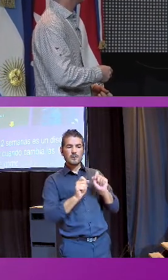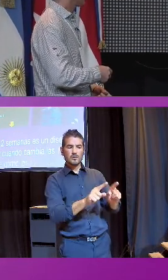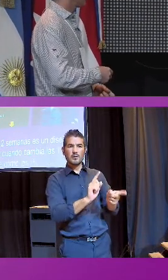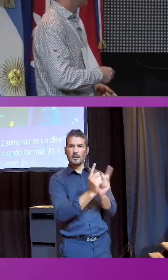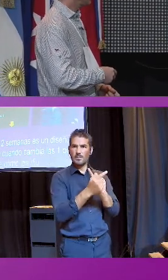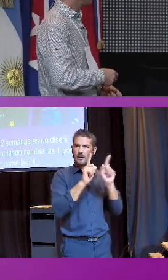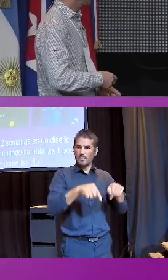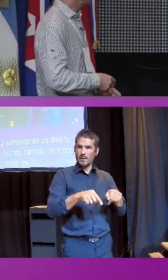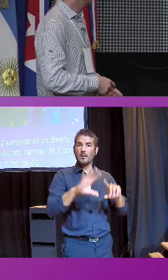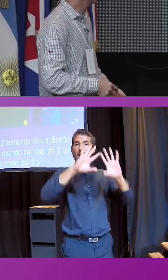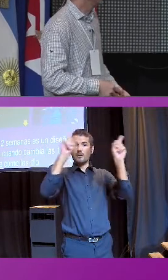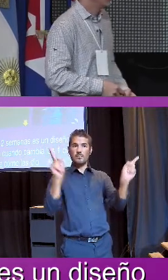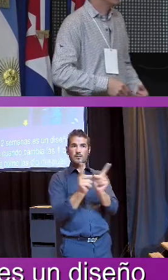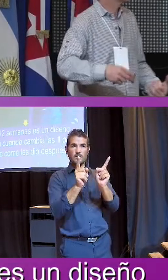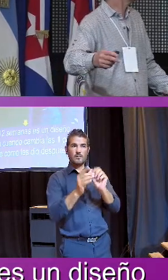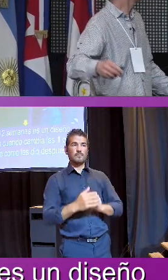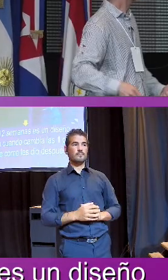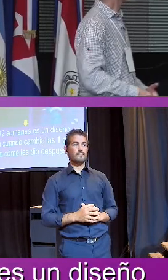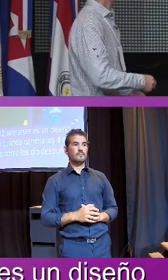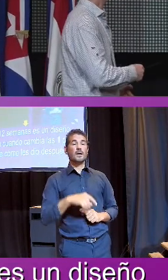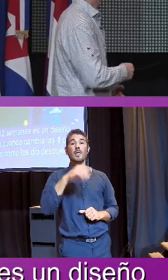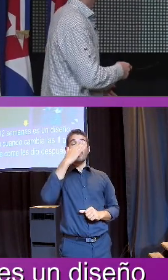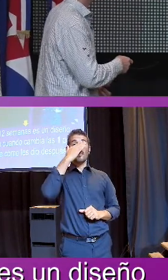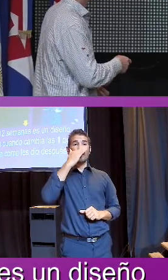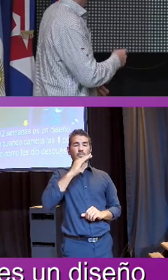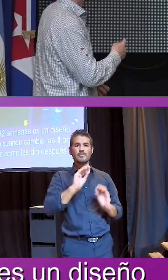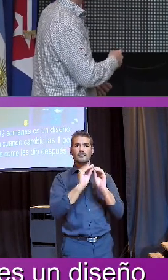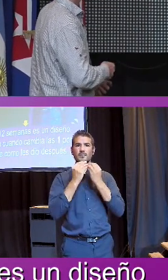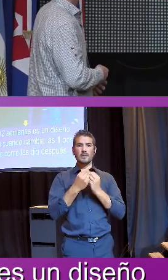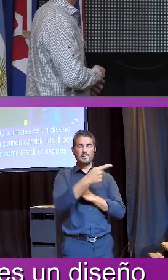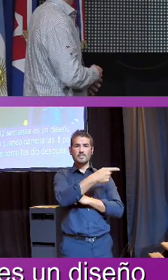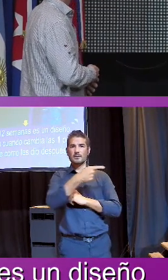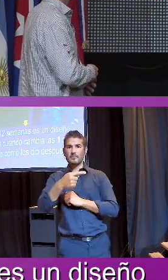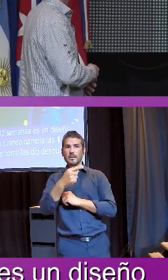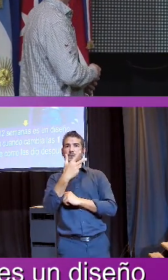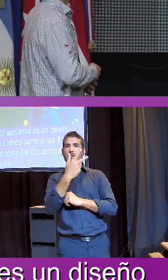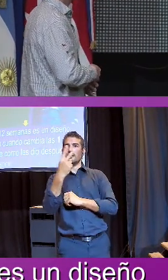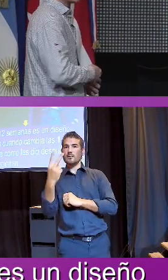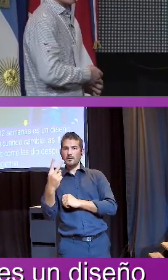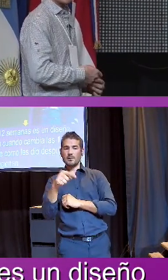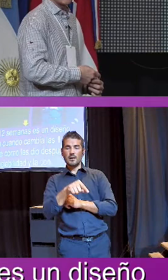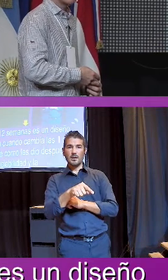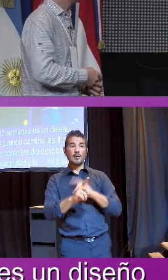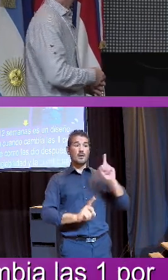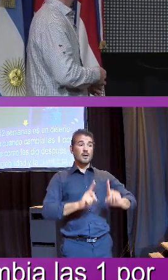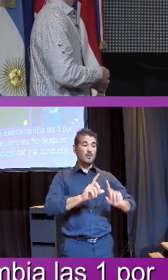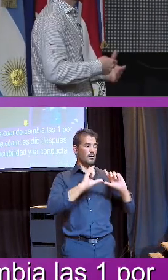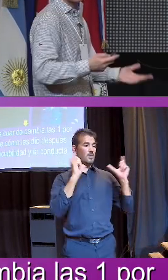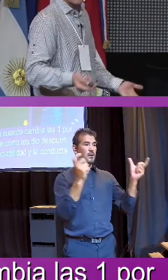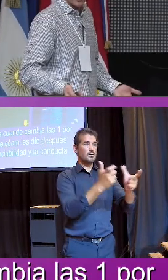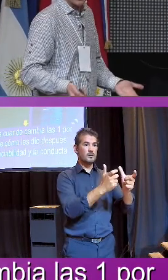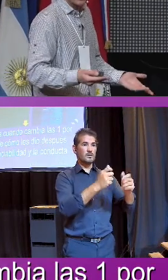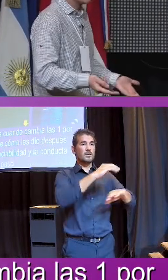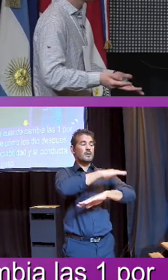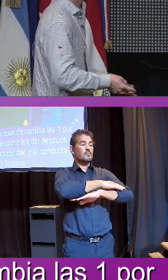dio. Después de, entonces, 32 semanas, mejoró la sociabilidad y la conducta comparado con el placebo. No nos pasó